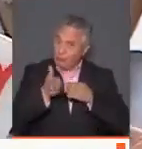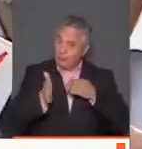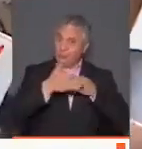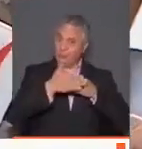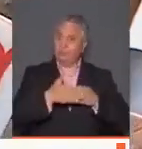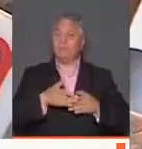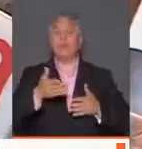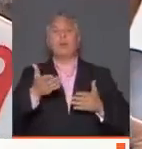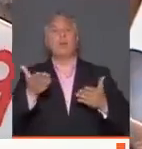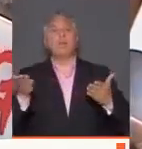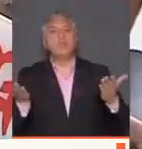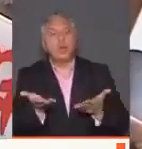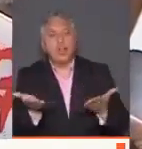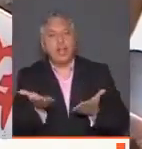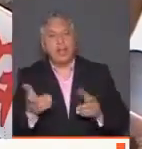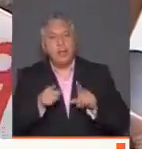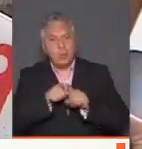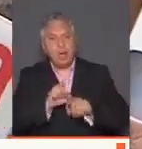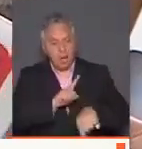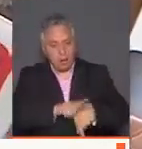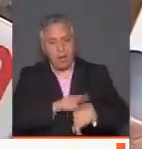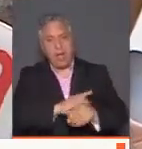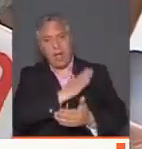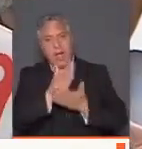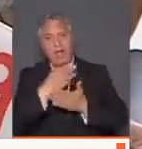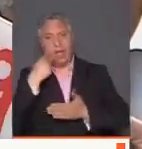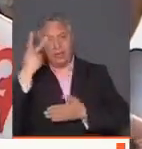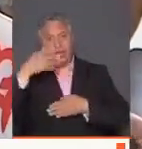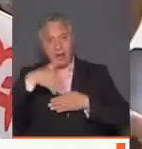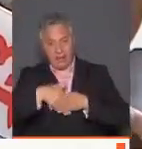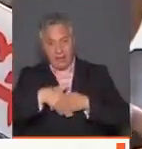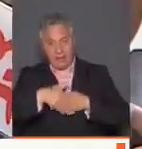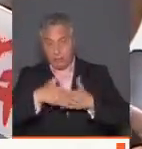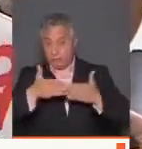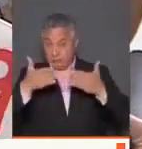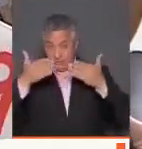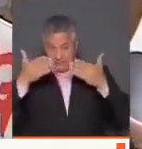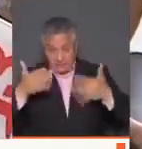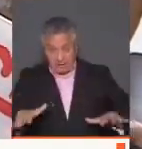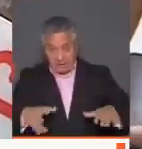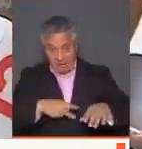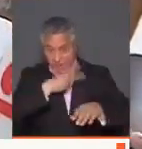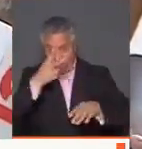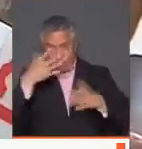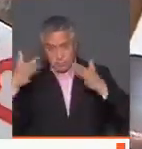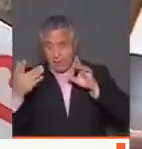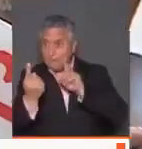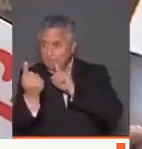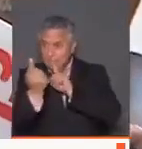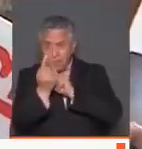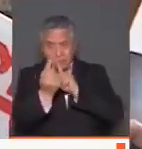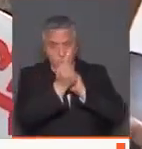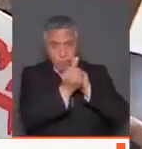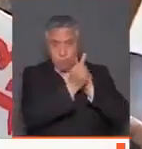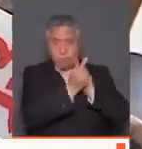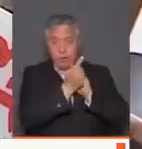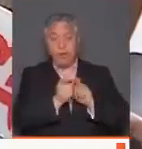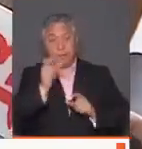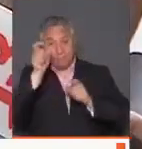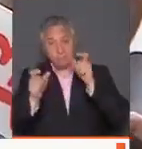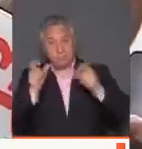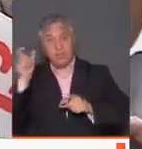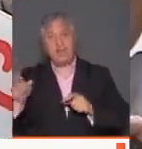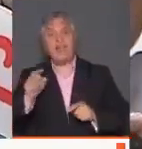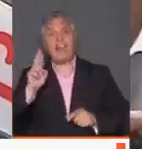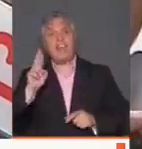se atiende solo hasta las 2 de la tarde es porque después de hacer los operativos presenciales, los funcionarios del registro civil